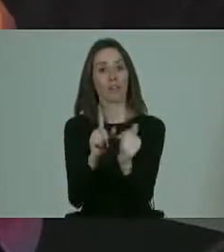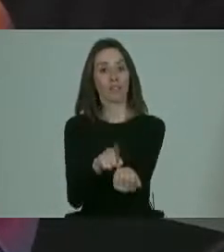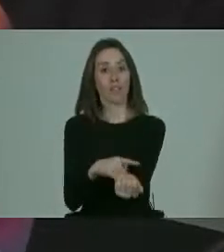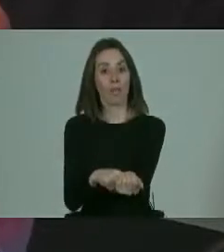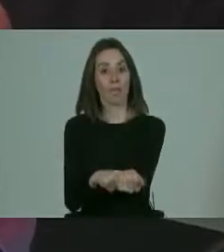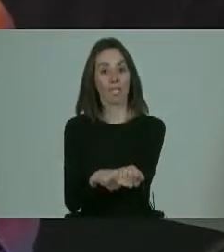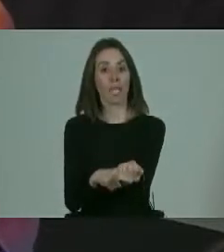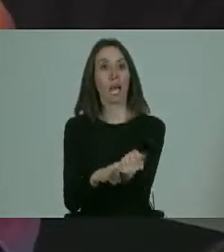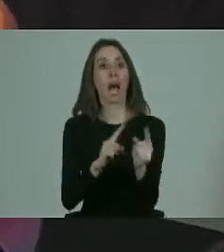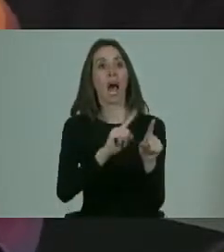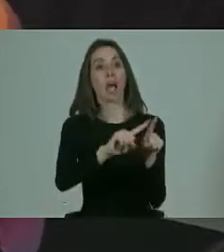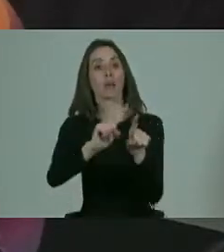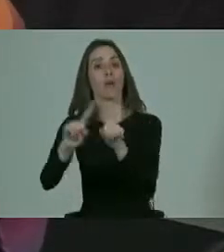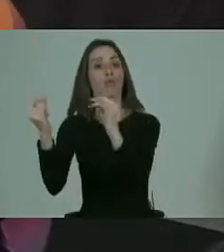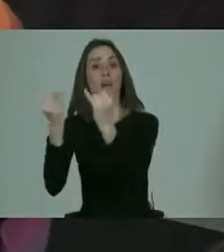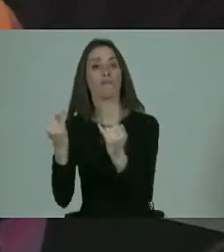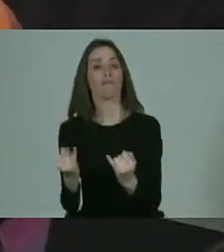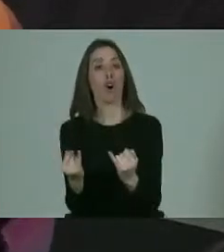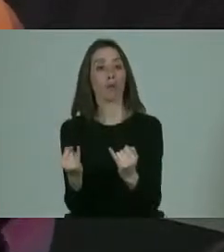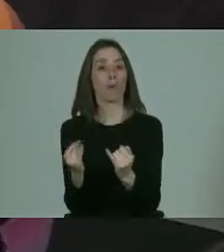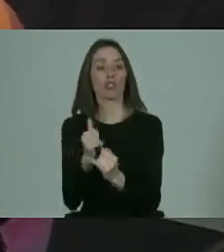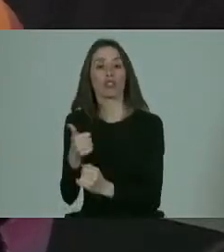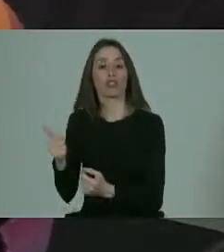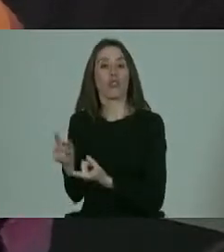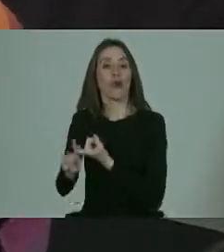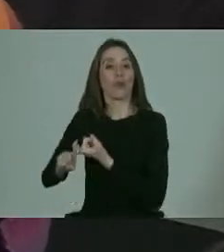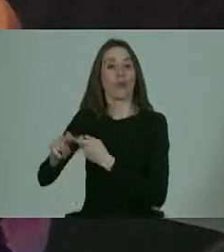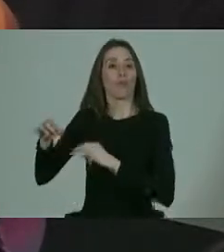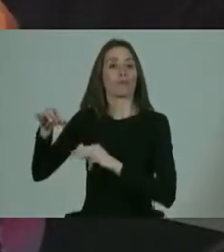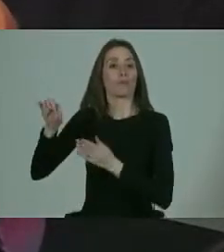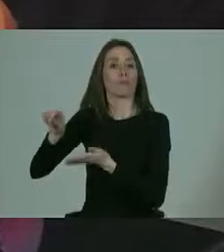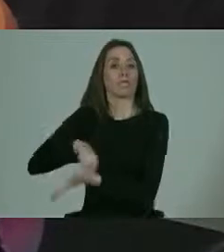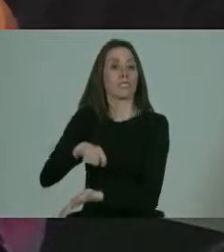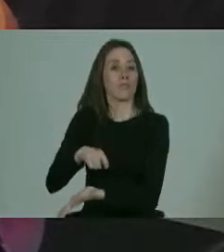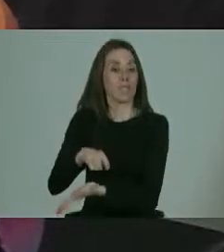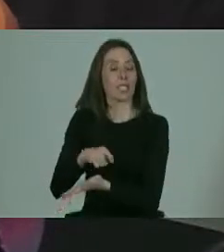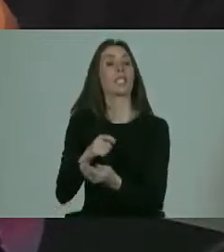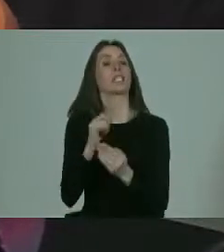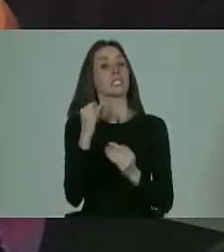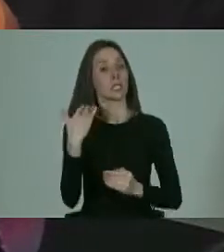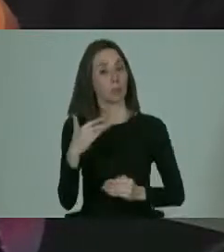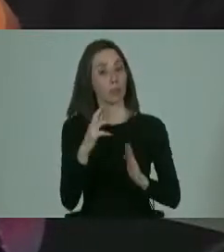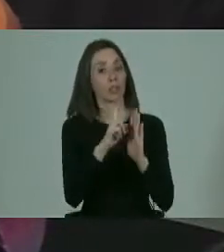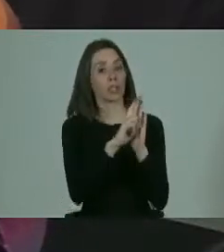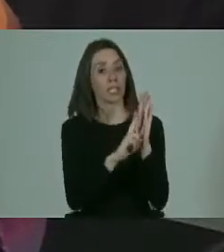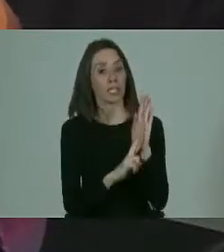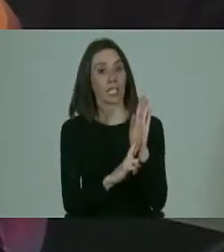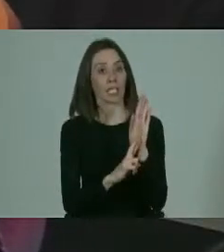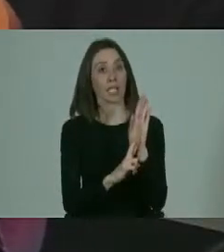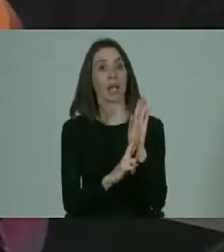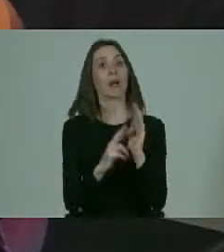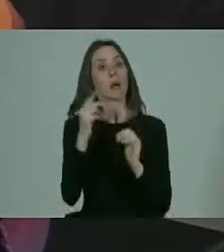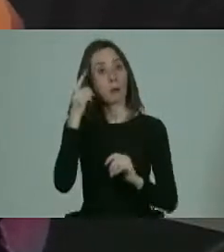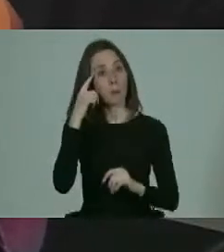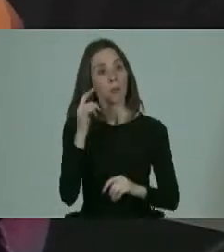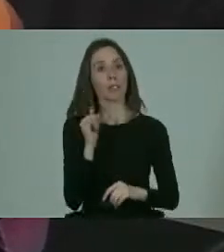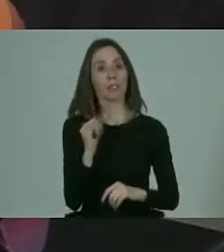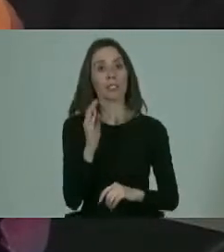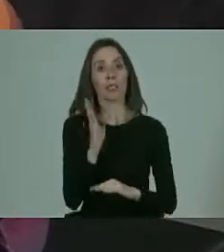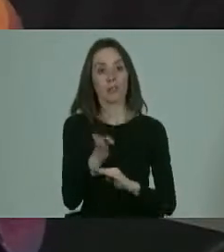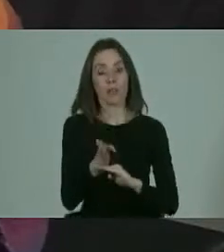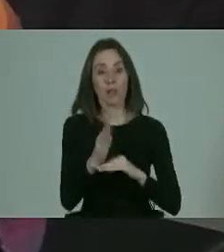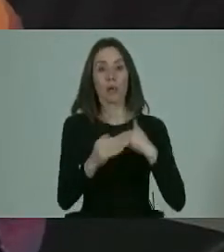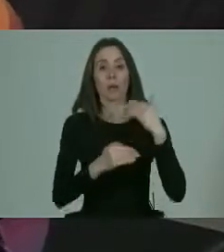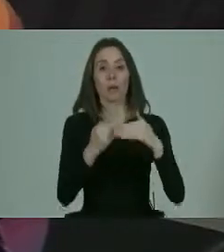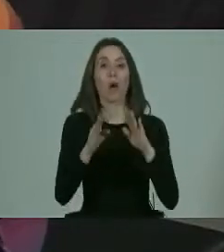conformadas de muchas otras formas entonces si bien es un aspecto importante regular no lo cubre todo pero pero si deberíamos ir